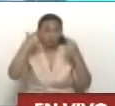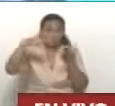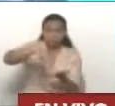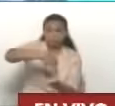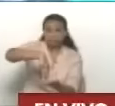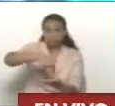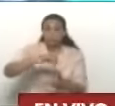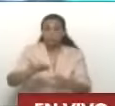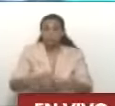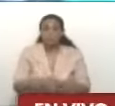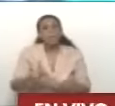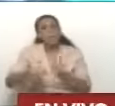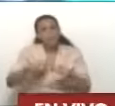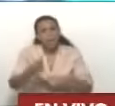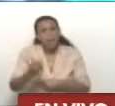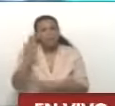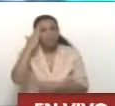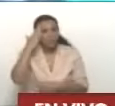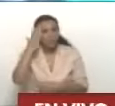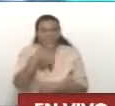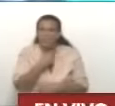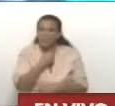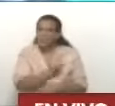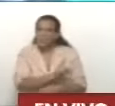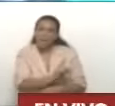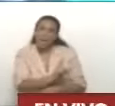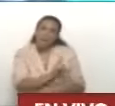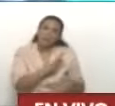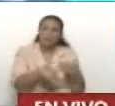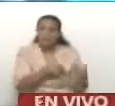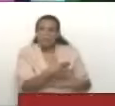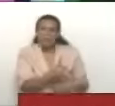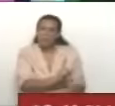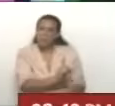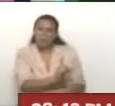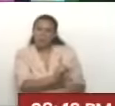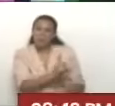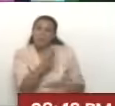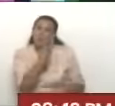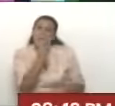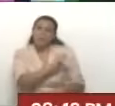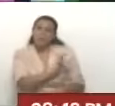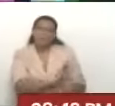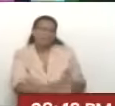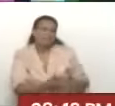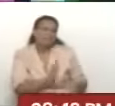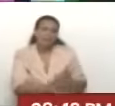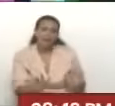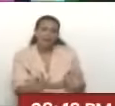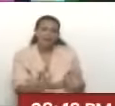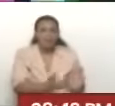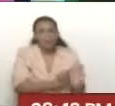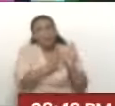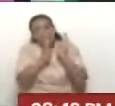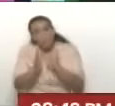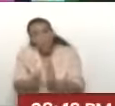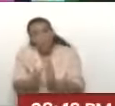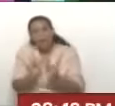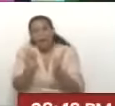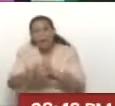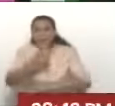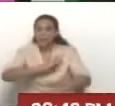movimiento. Pero desde ahí supe que eso no era lo mío. Duré 3 meses nada más. Y de ahí empecé en el karate y